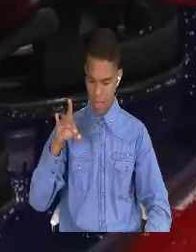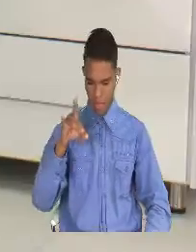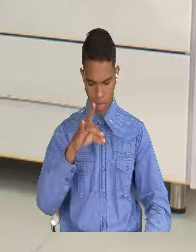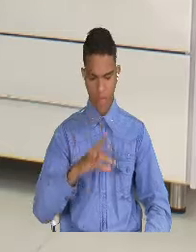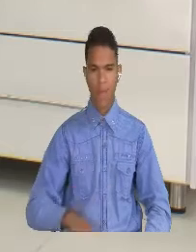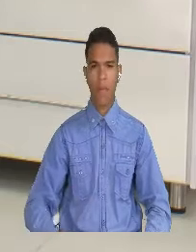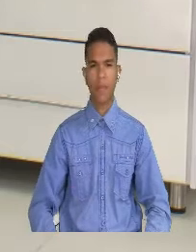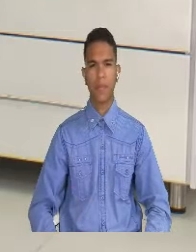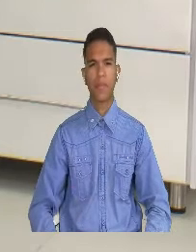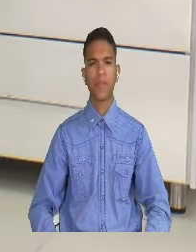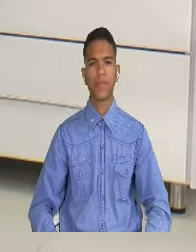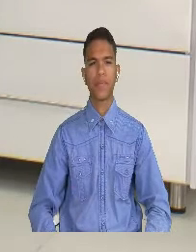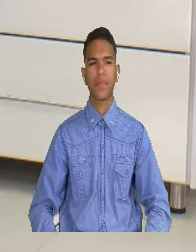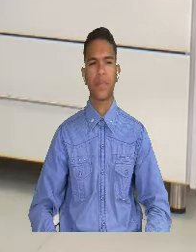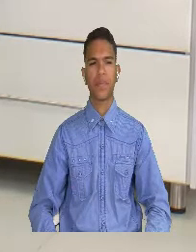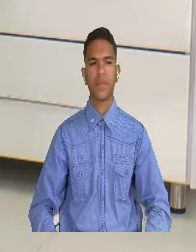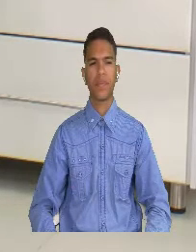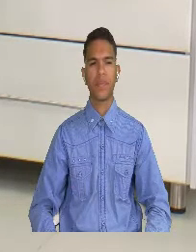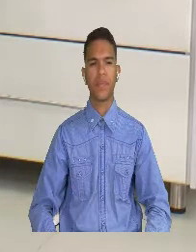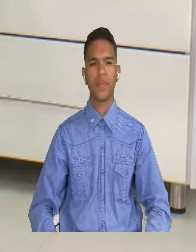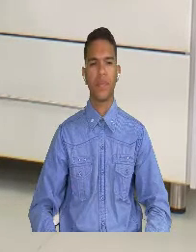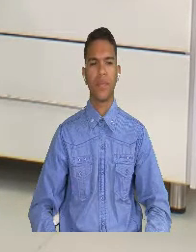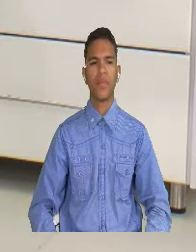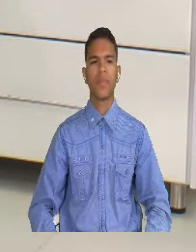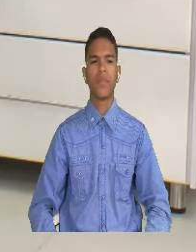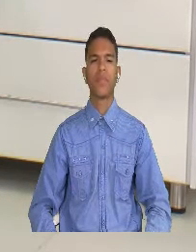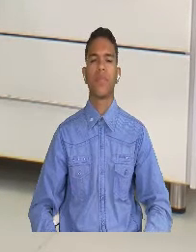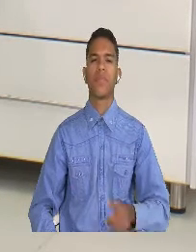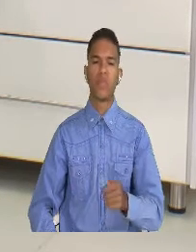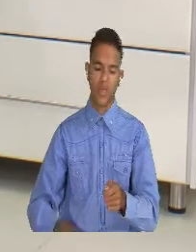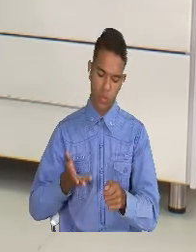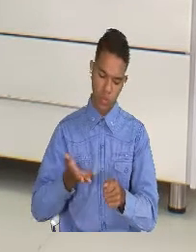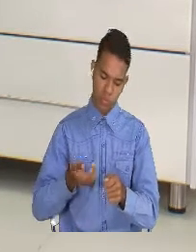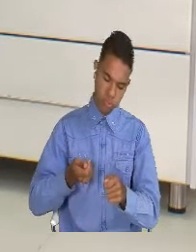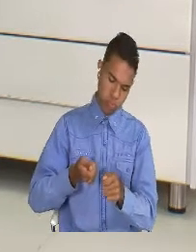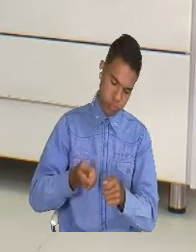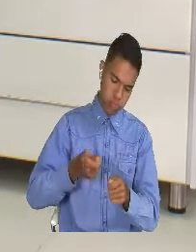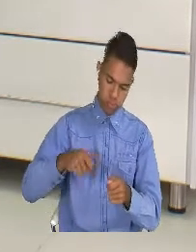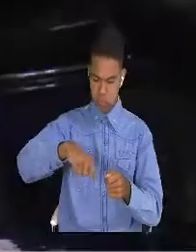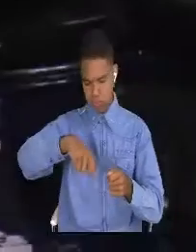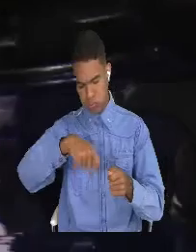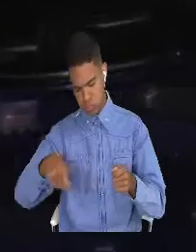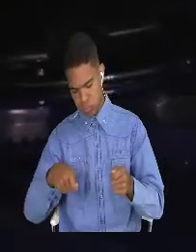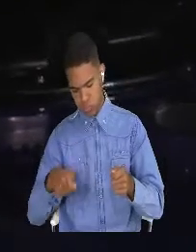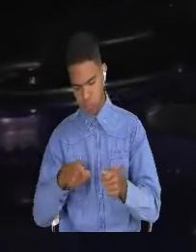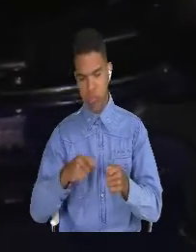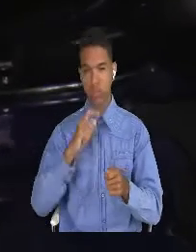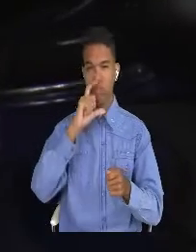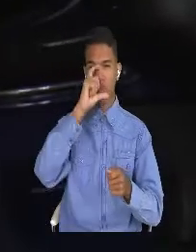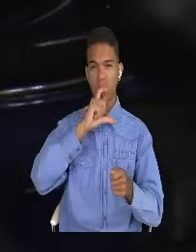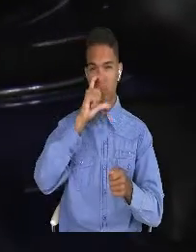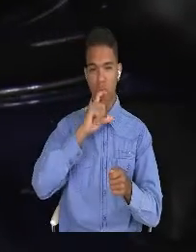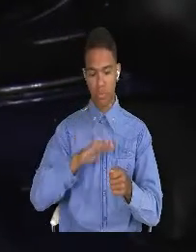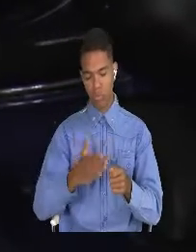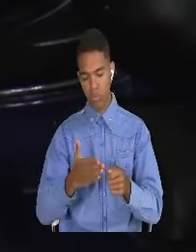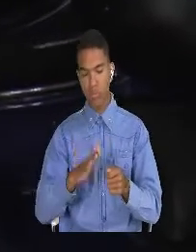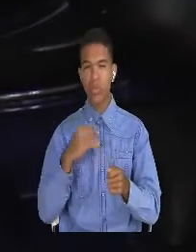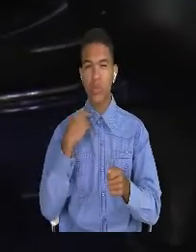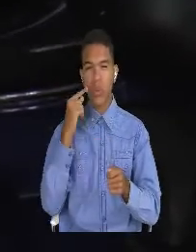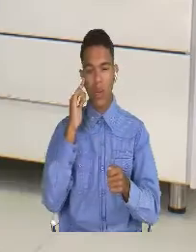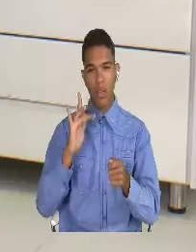ir terminando en su proceso. Nuestra tocineta ya está un poco más adelantada, ya está cogiendo doradito. Le voy a agregar un poco de